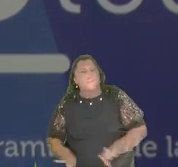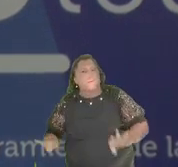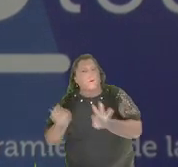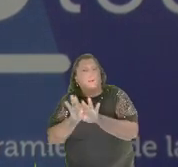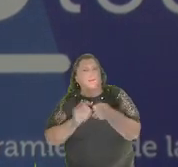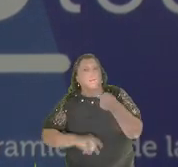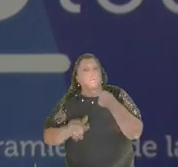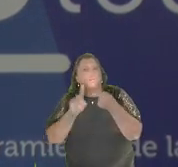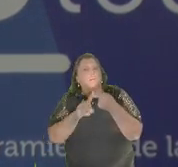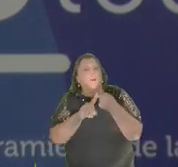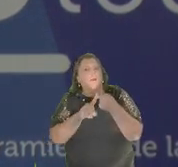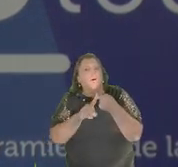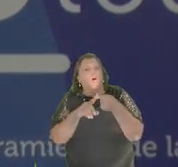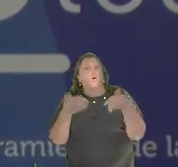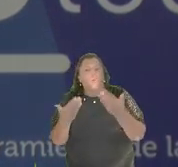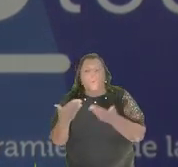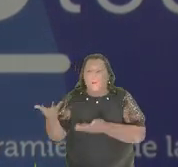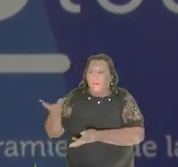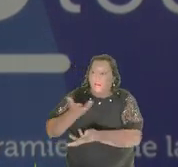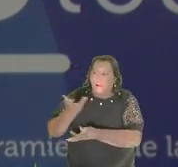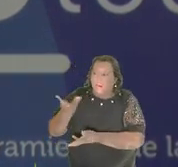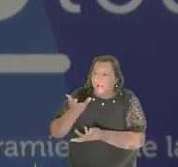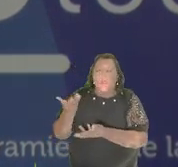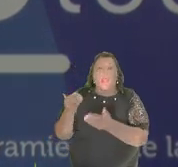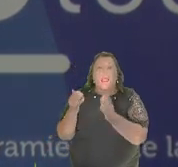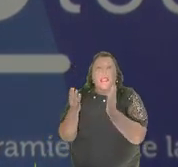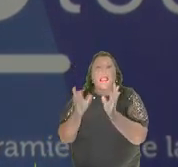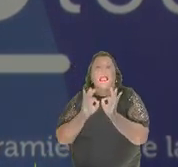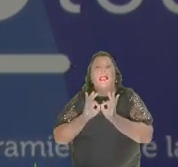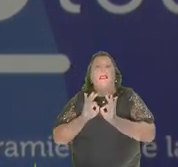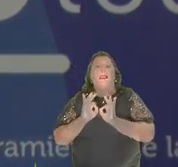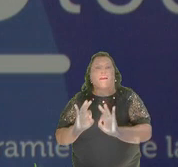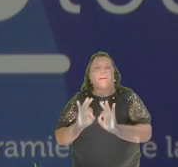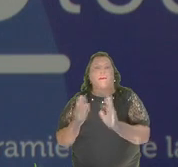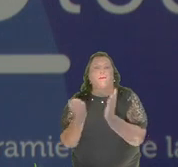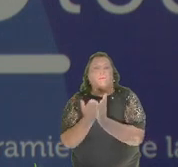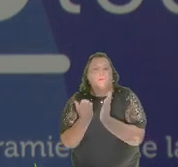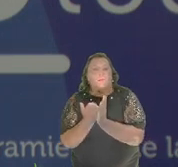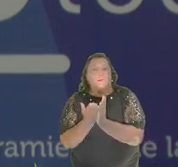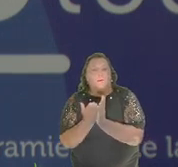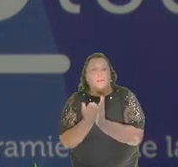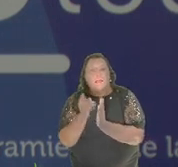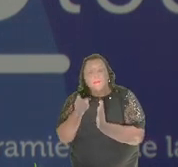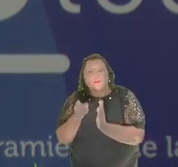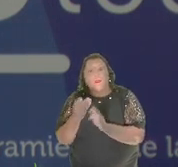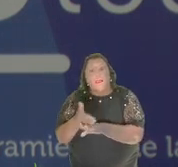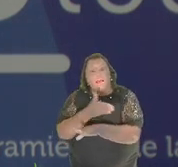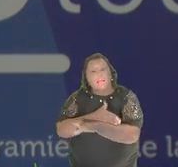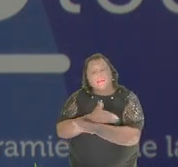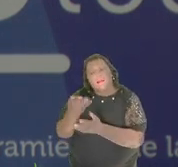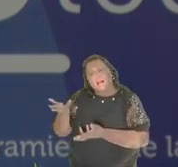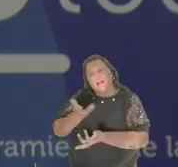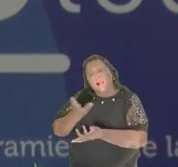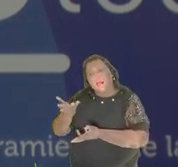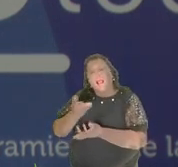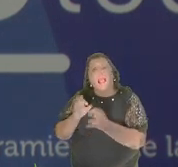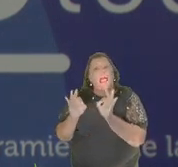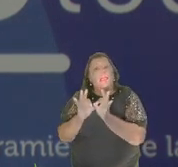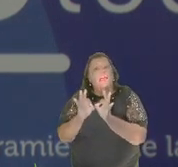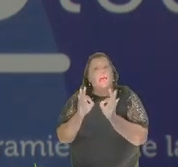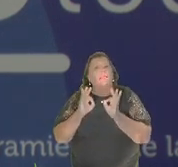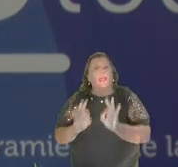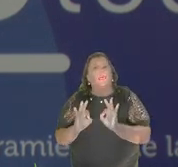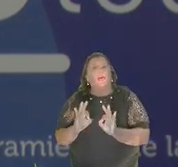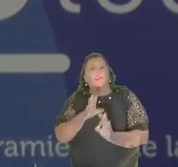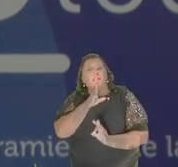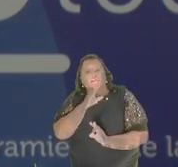era activar una conversación por la calidad de la educación. Y lo señalo y lo rescato, la conversación, la calidad es de todos. Creo